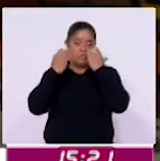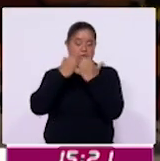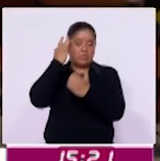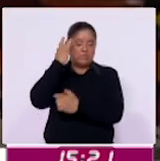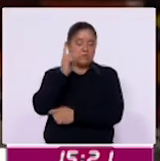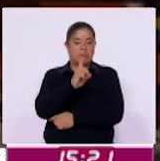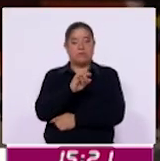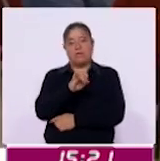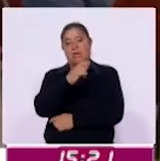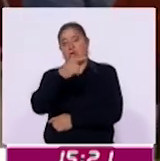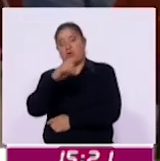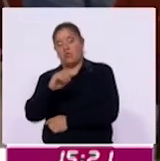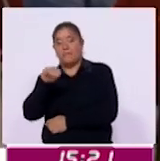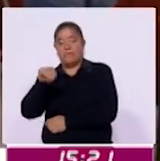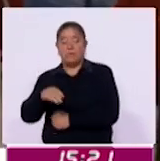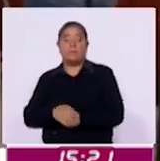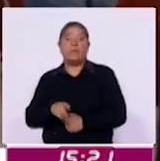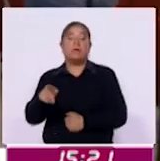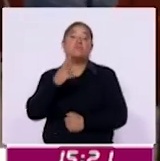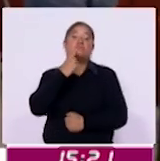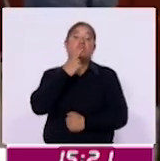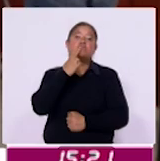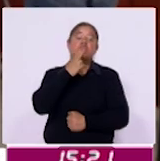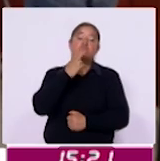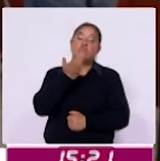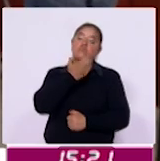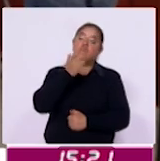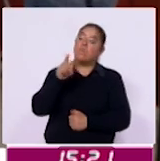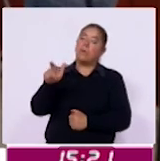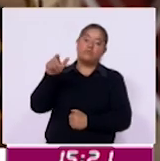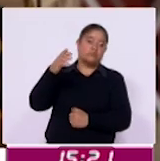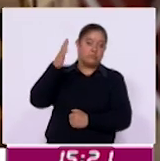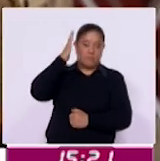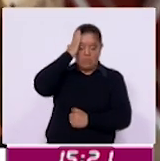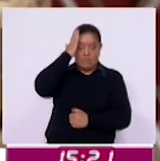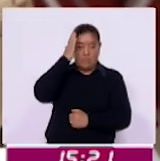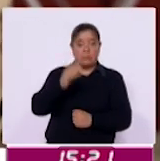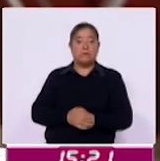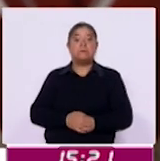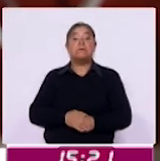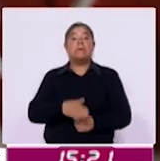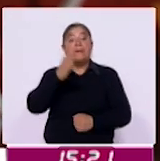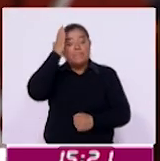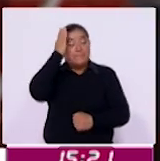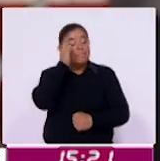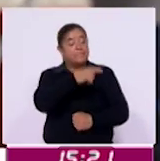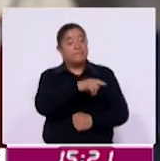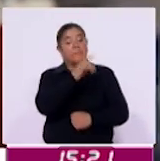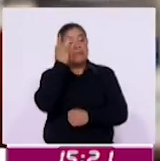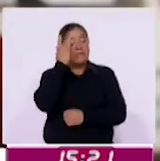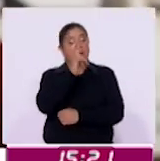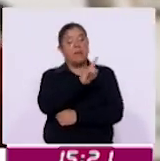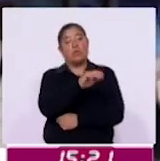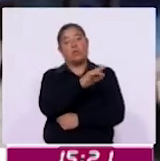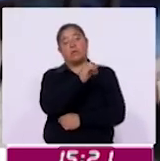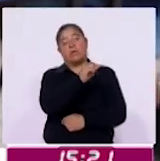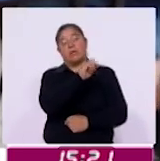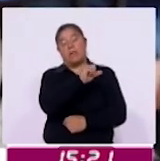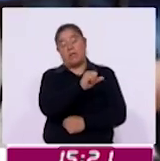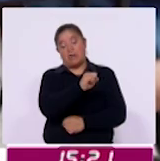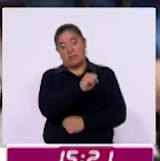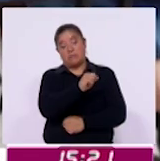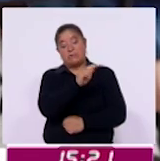Diego Metepec, que se rige por usos y costumbres, y multó a las autoridades de San Lucas Tecopilco. En la